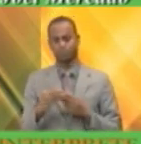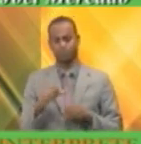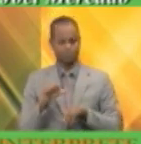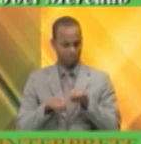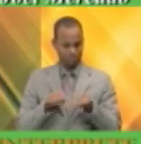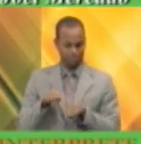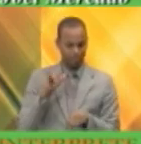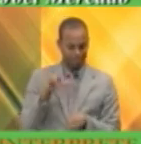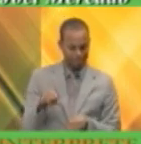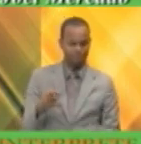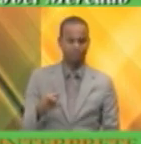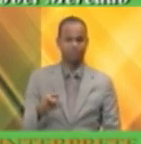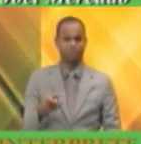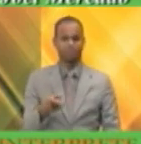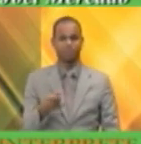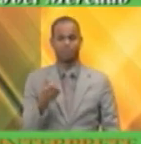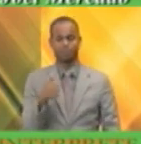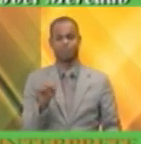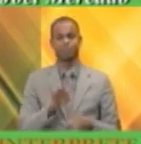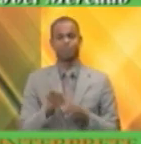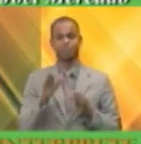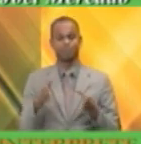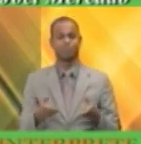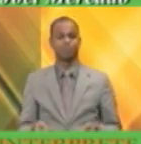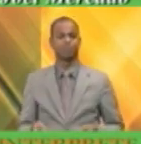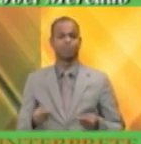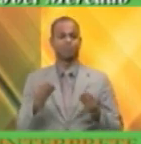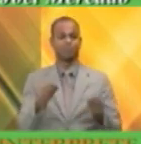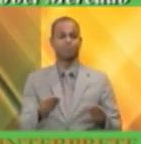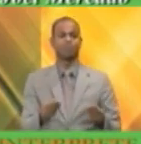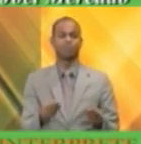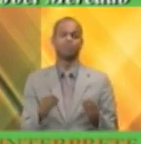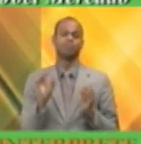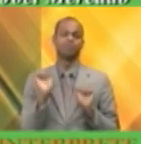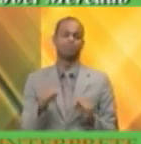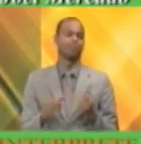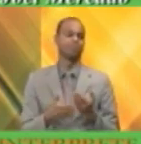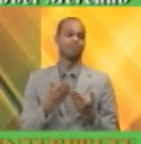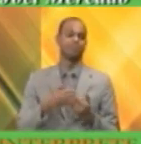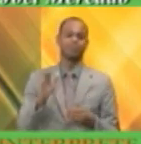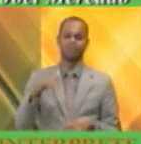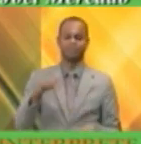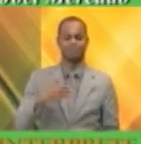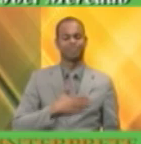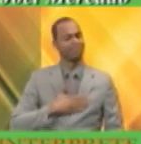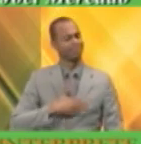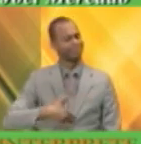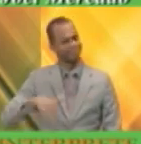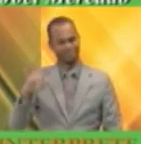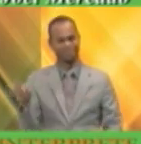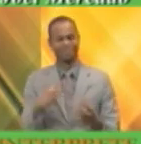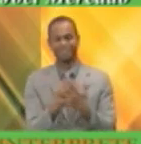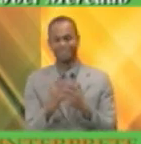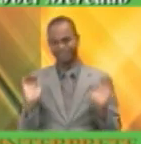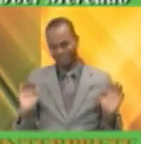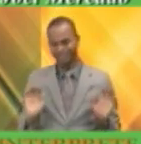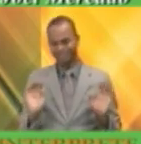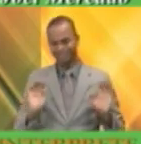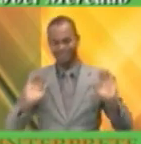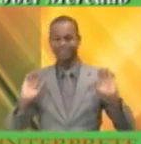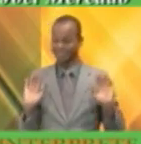$15,000. A cualquiera funcionario que nosotros le presentamos esa cotización, fácilmente nos mandan a sacar preso de la oficina si